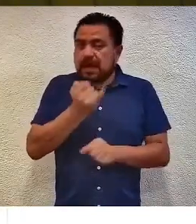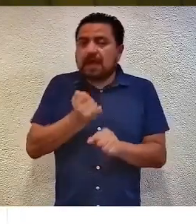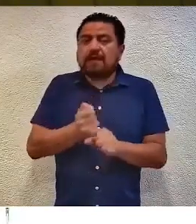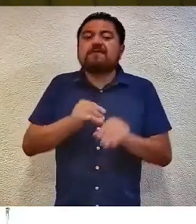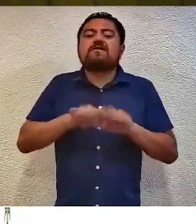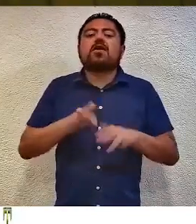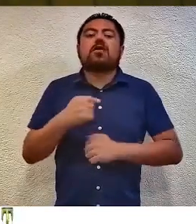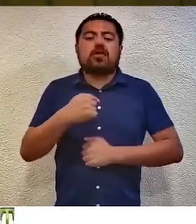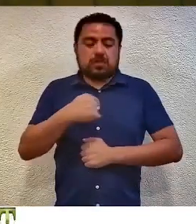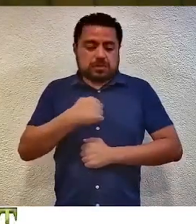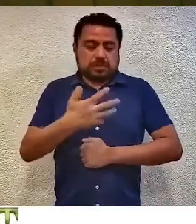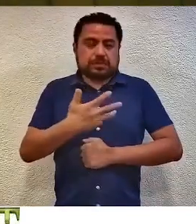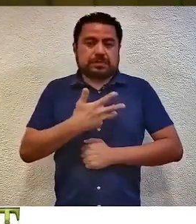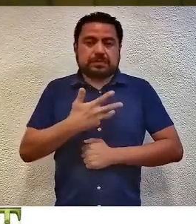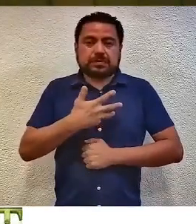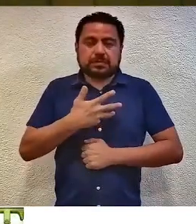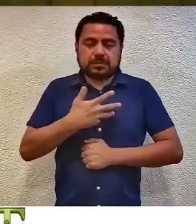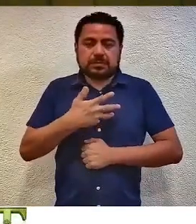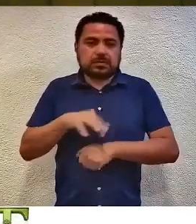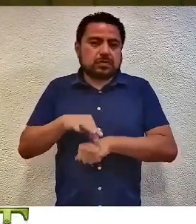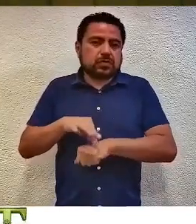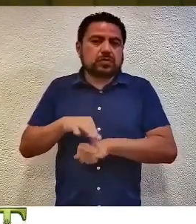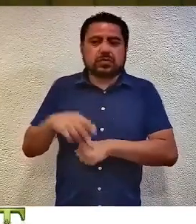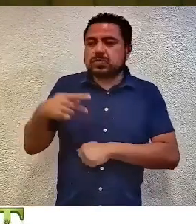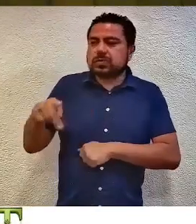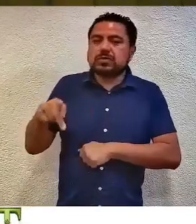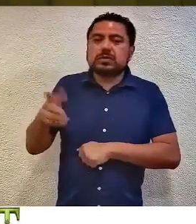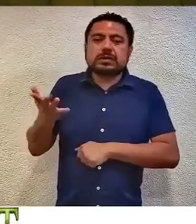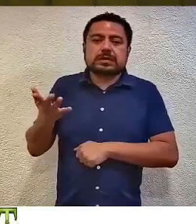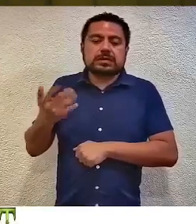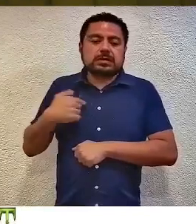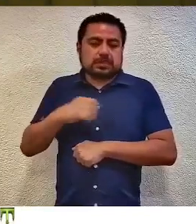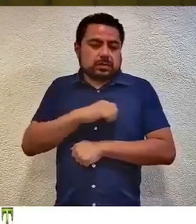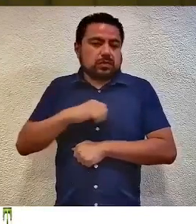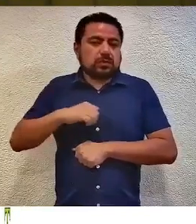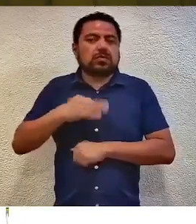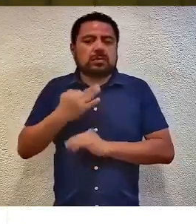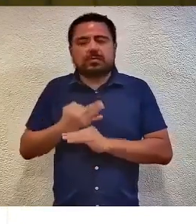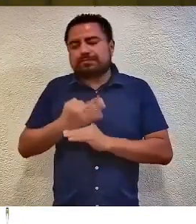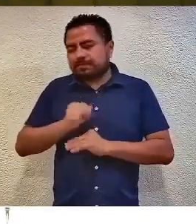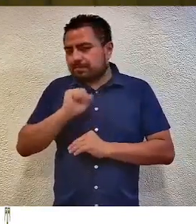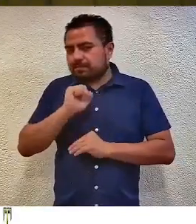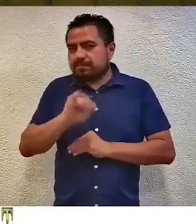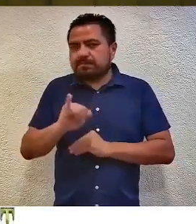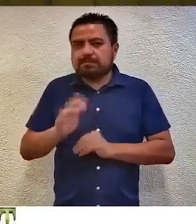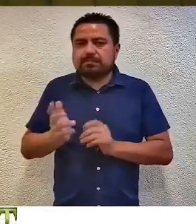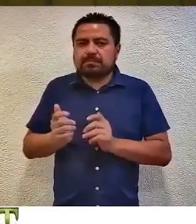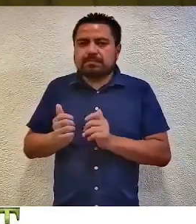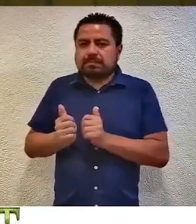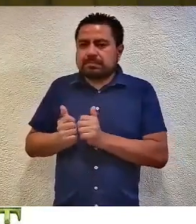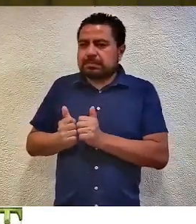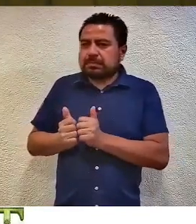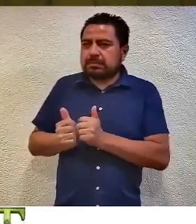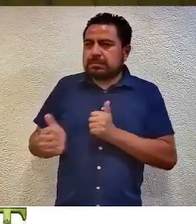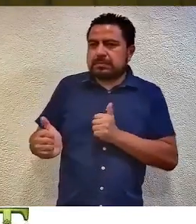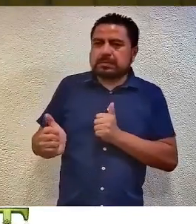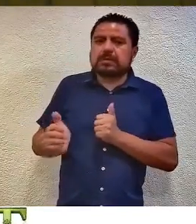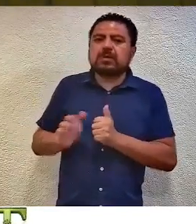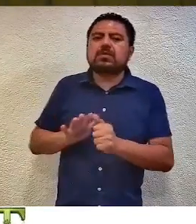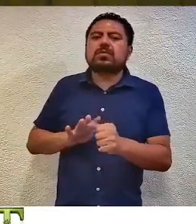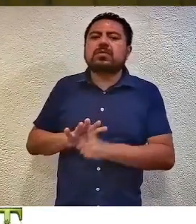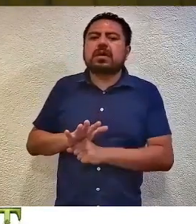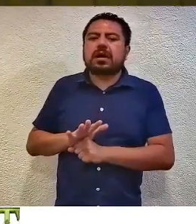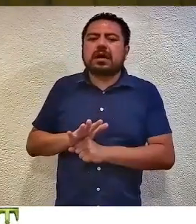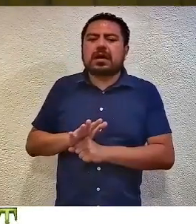tengo, es que tengo su testimonio, que me obliga a separarme de este